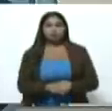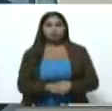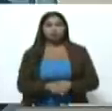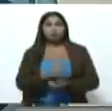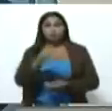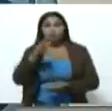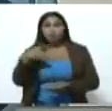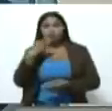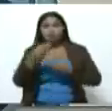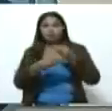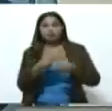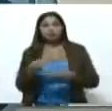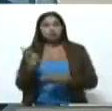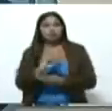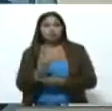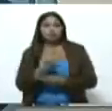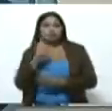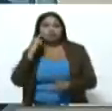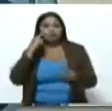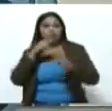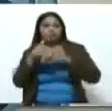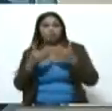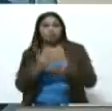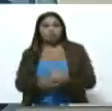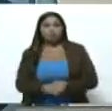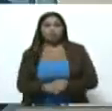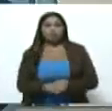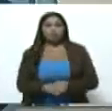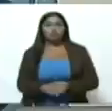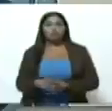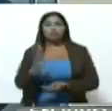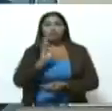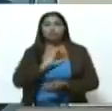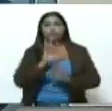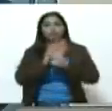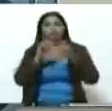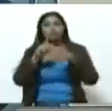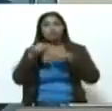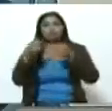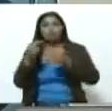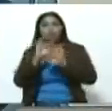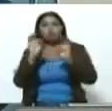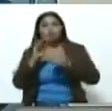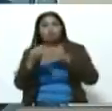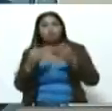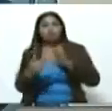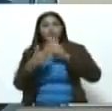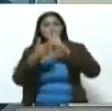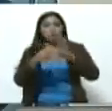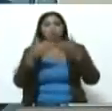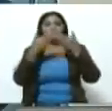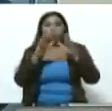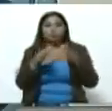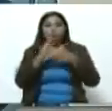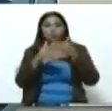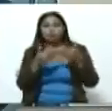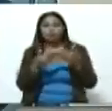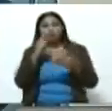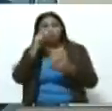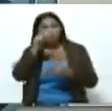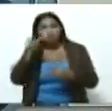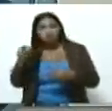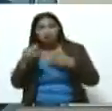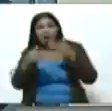pudiéramos nosotros rápidamente corroborar de la siguiente manera, cuando expresó públicamente ante los